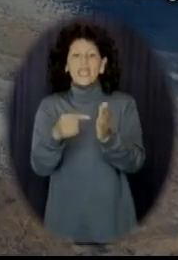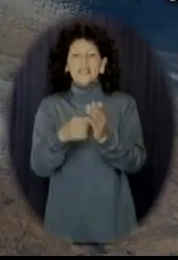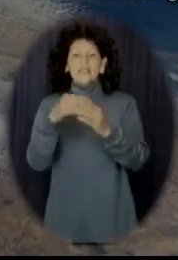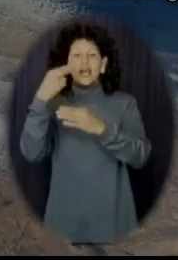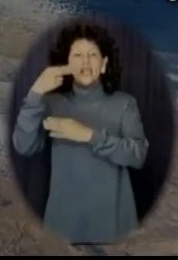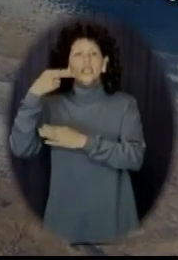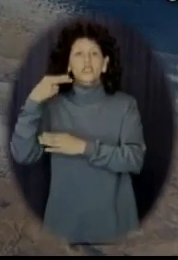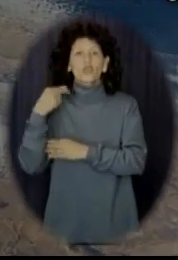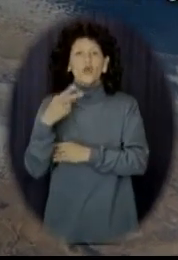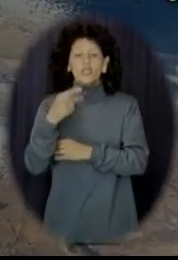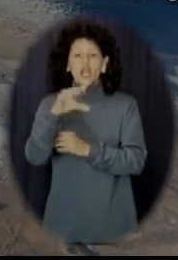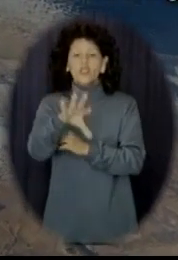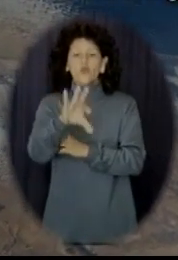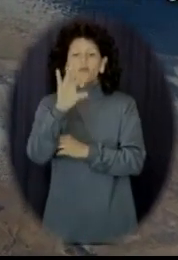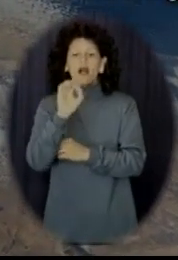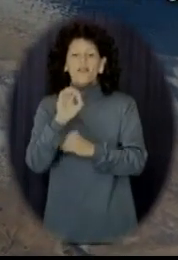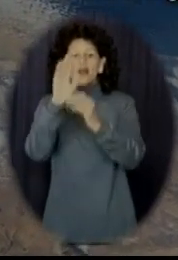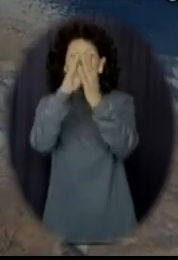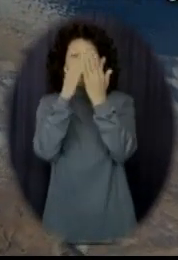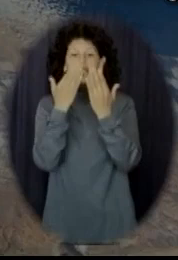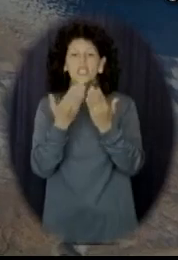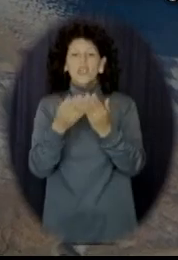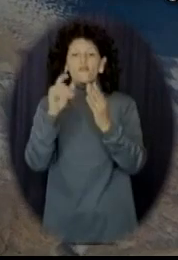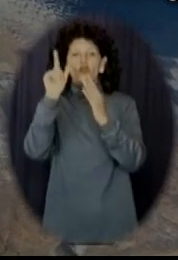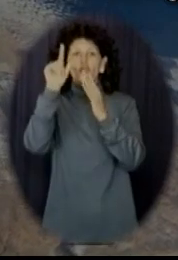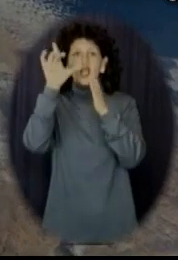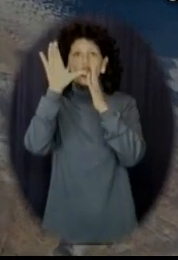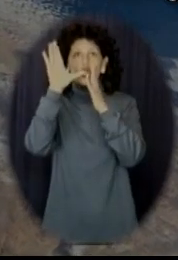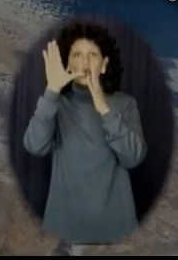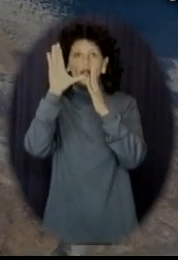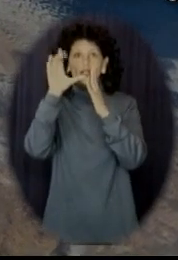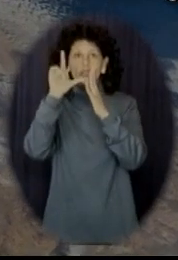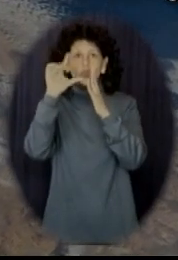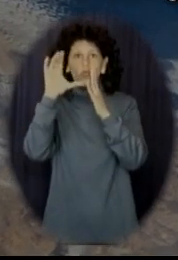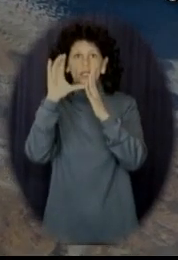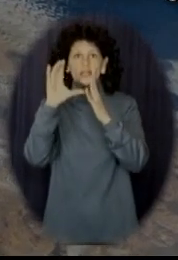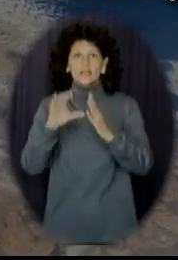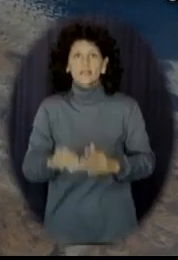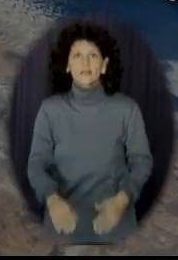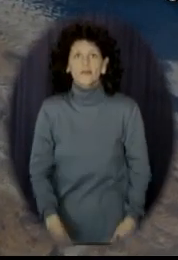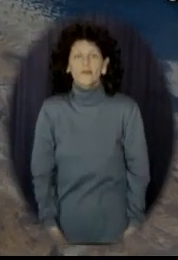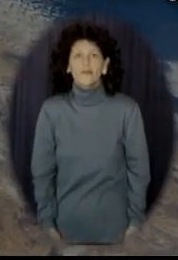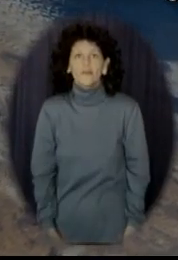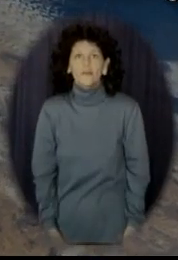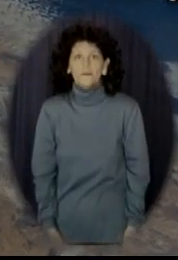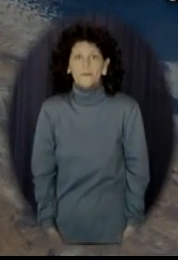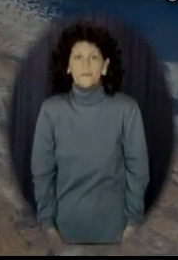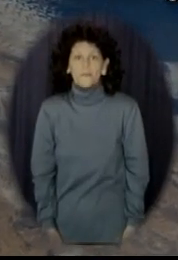es su historia, tomada enteramente del Evangelio de Lucas.